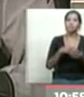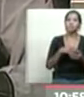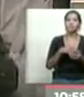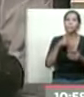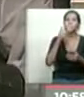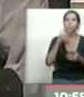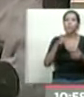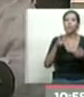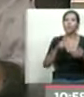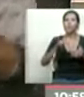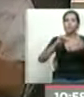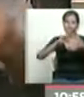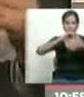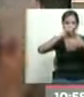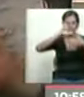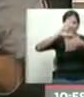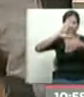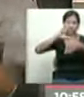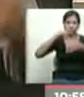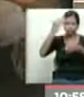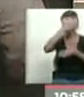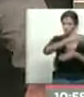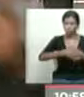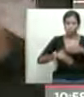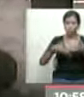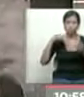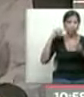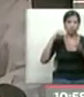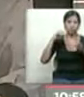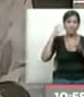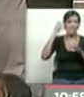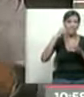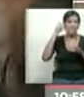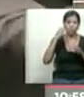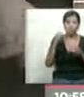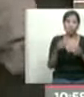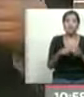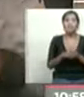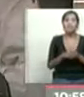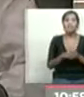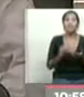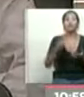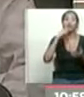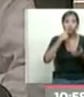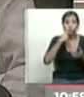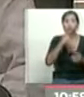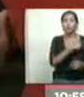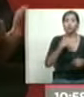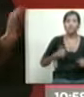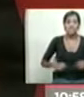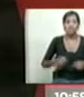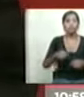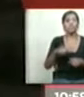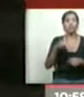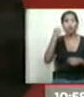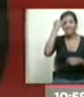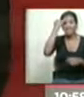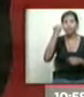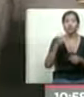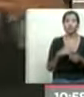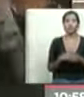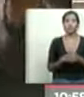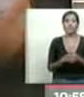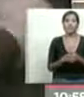Porque Chávez dijo, yo tengo que hacerme amigo de los rusos, de los chinos, de los indios. Claro. De los indios hindúes. De los hindúes, de gran potencia. Del